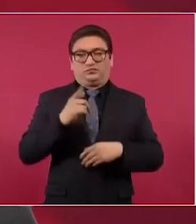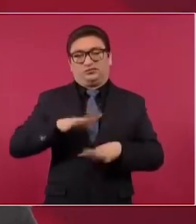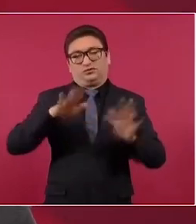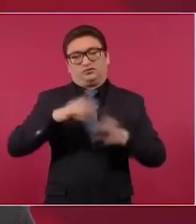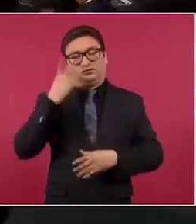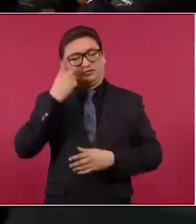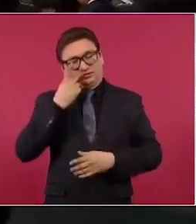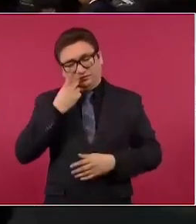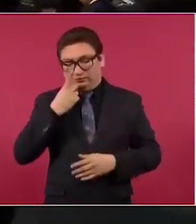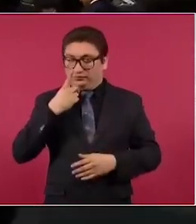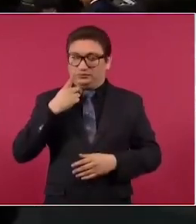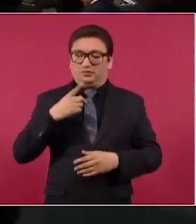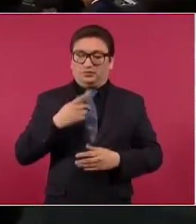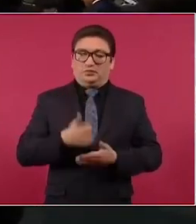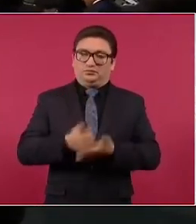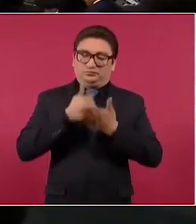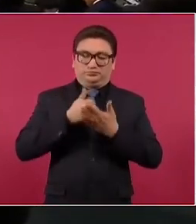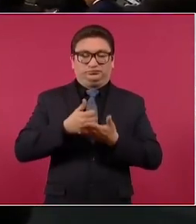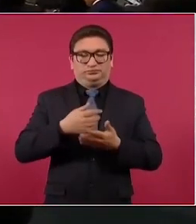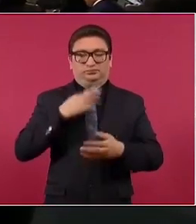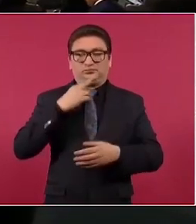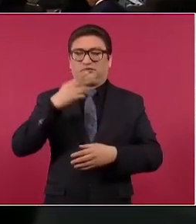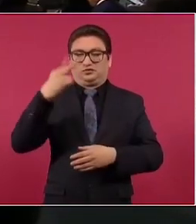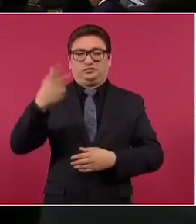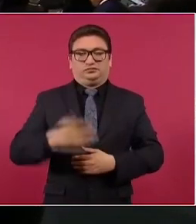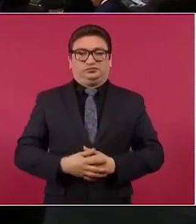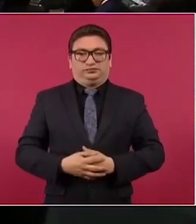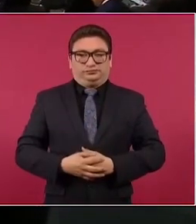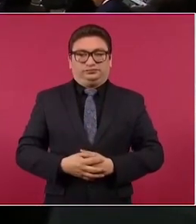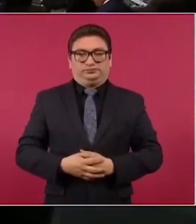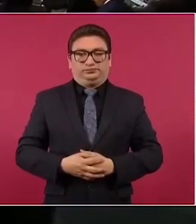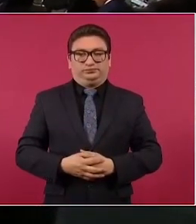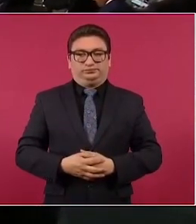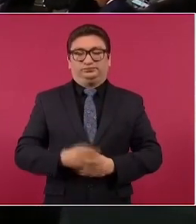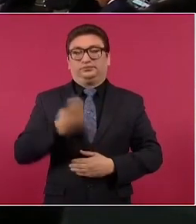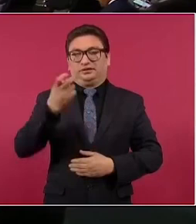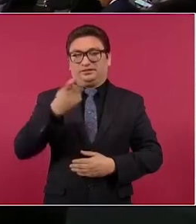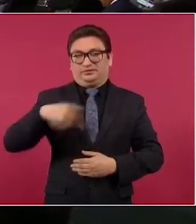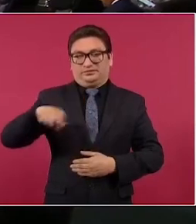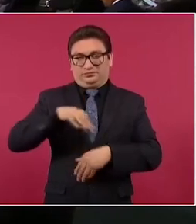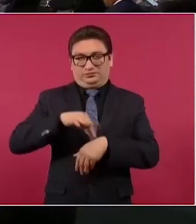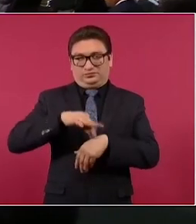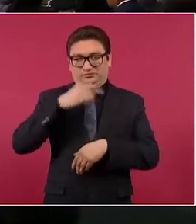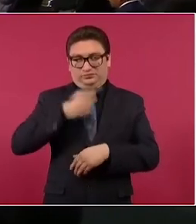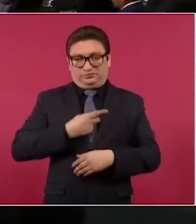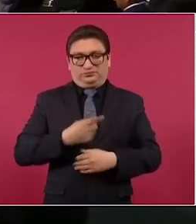es lo más reparador que hay. Esto dicen los médicos.